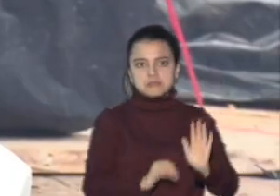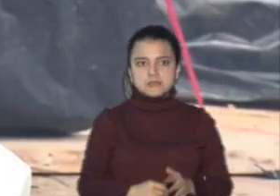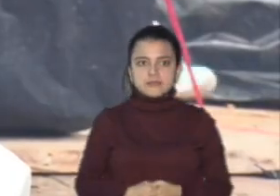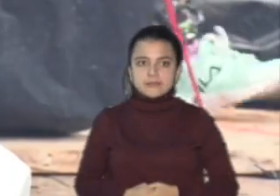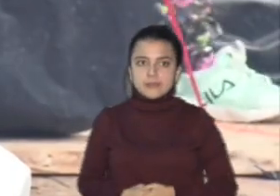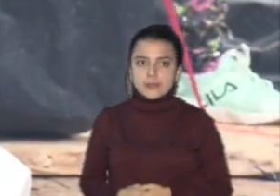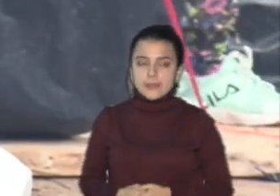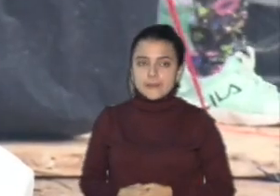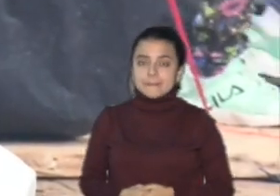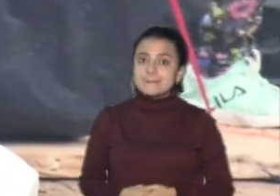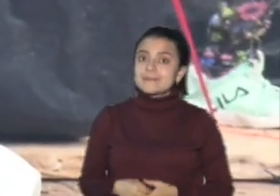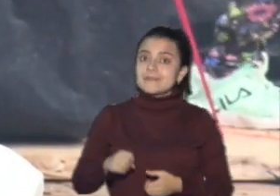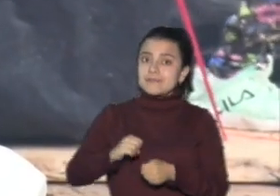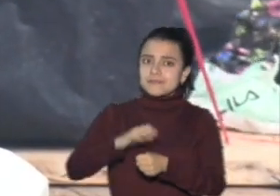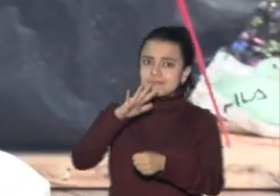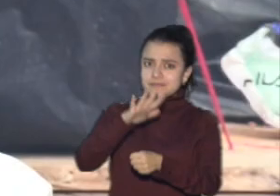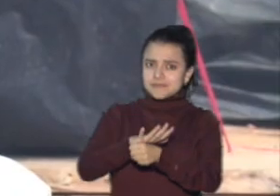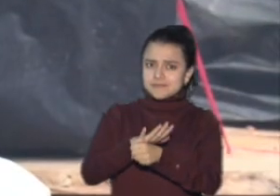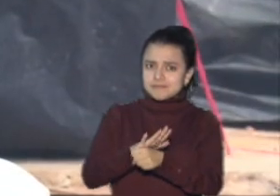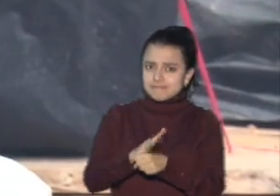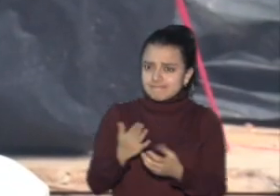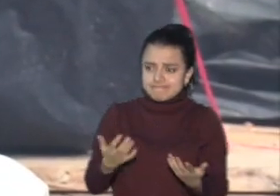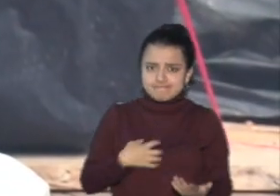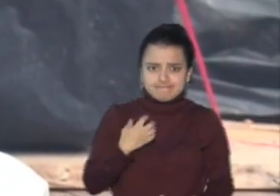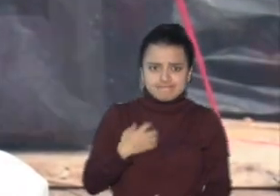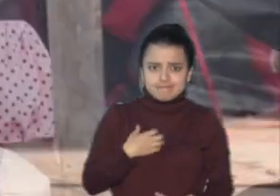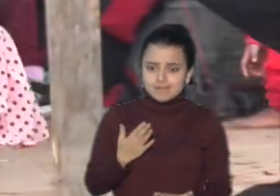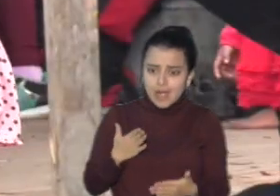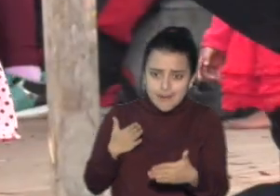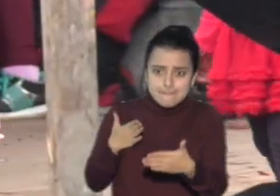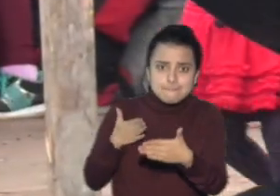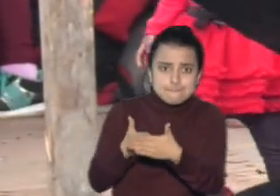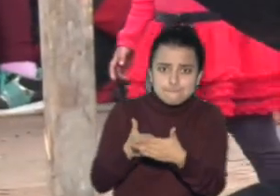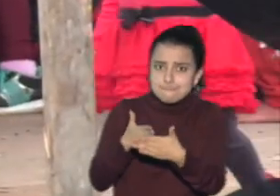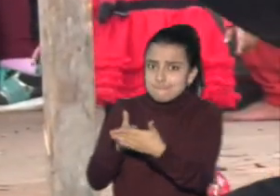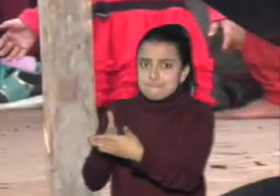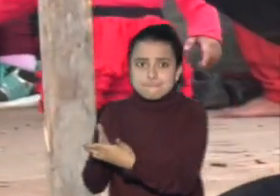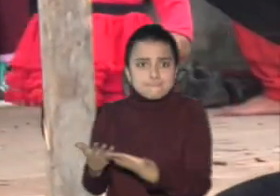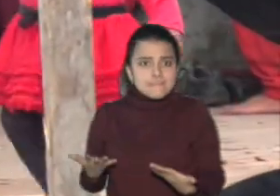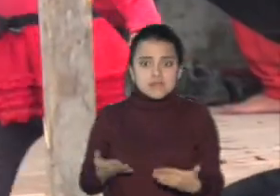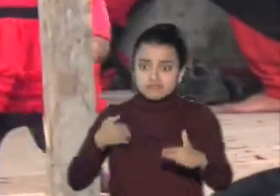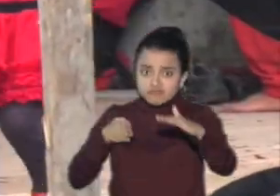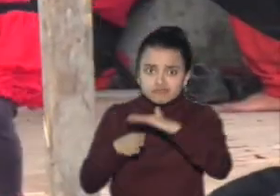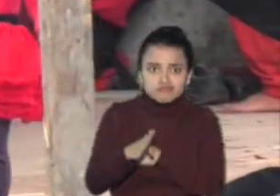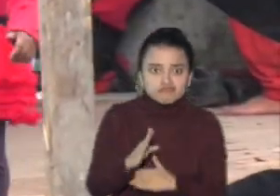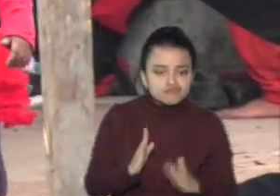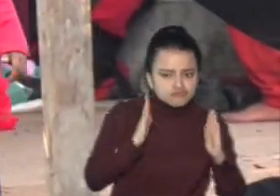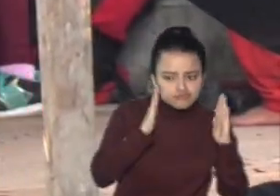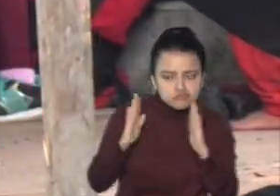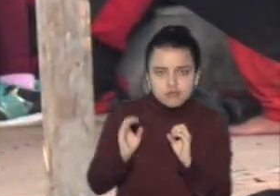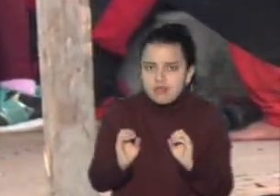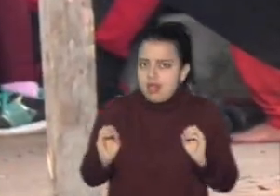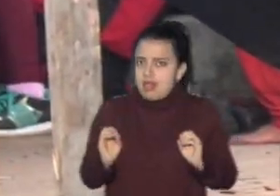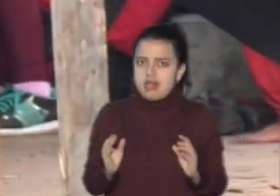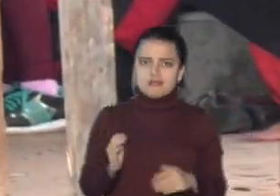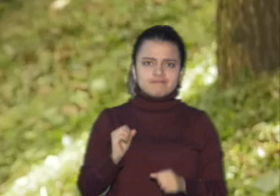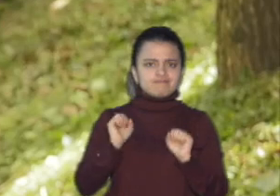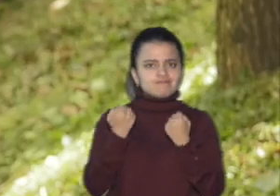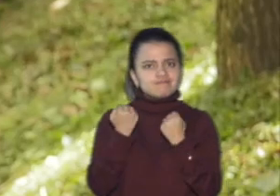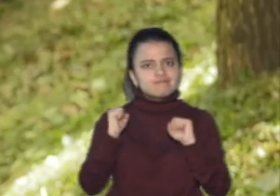ocasiones ha sido imposible ingresar a este parque para atender a la comunidad. En el alojamiento temporal de La Florida hay más de 300